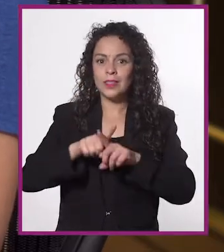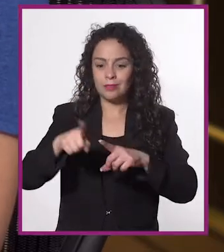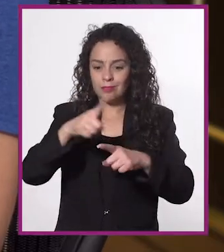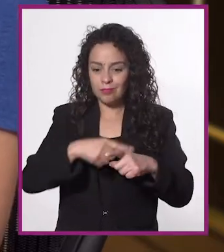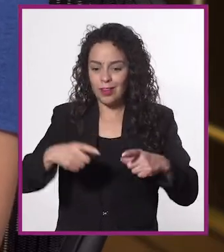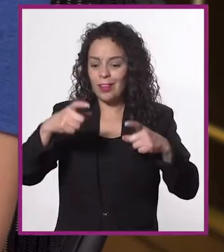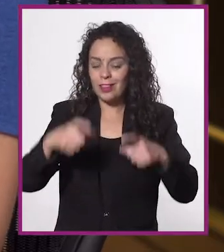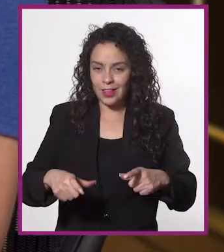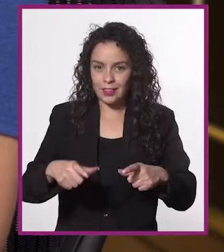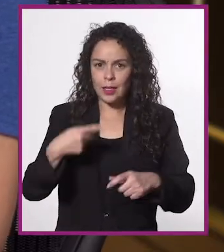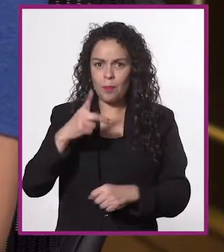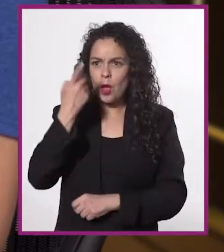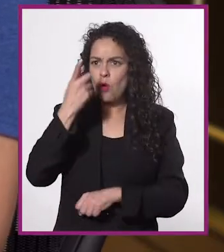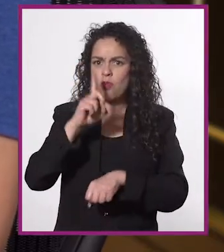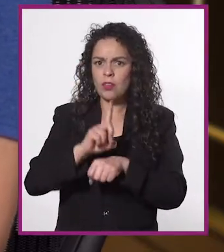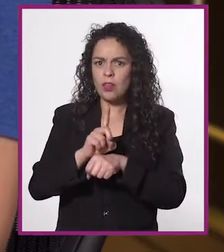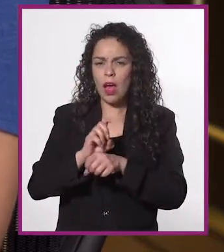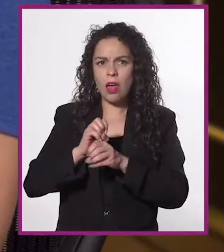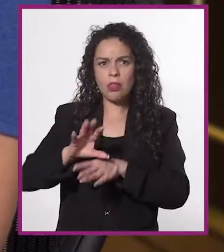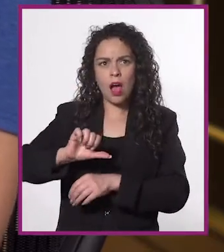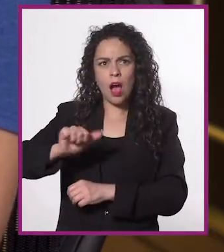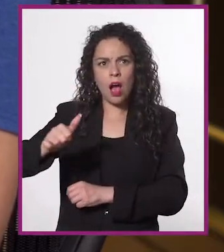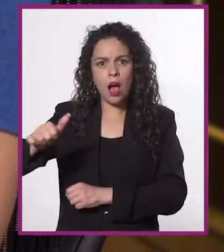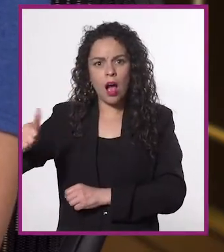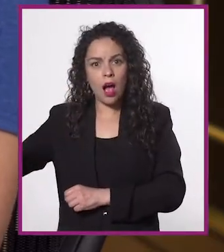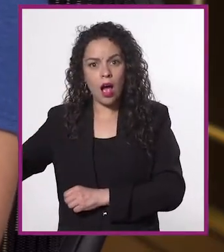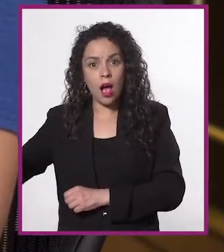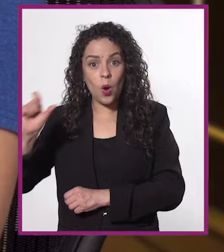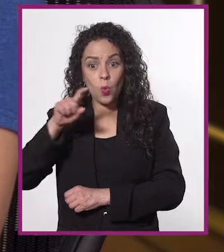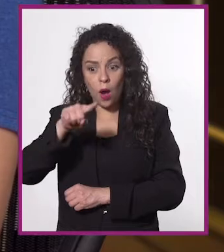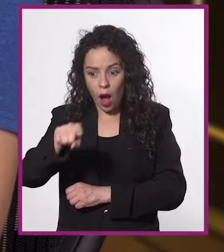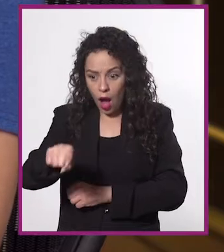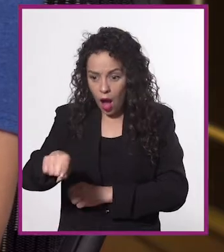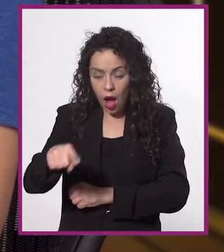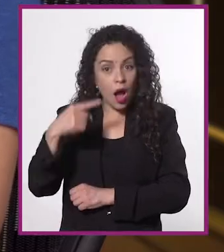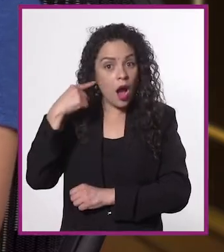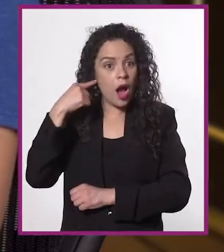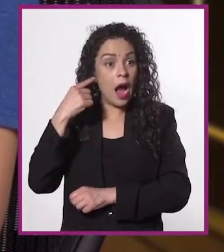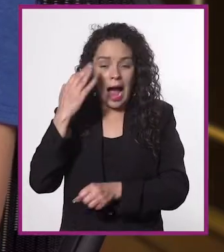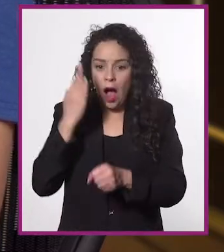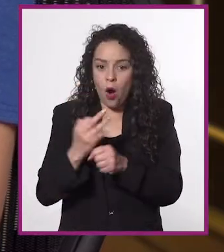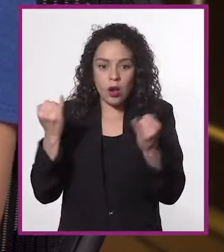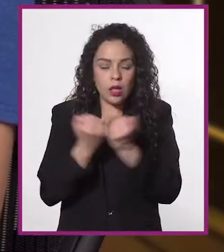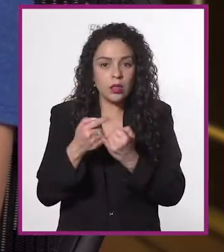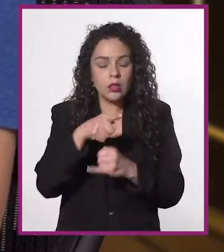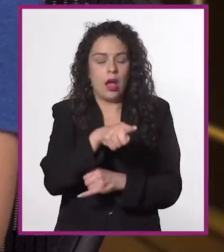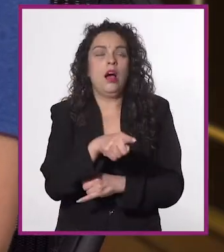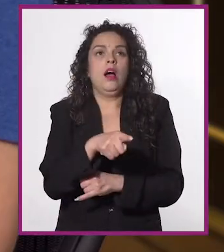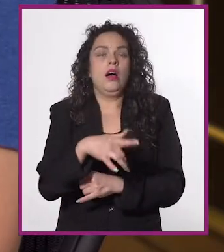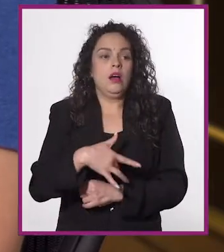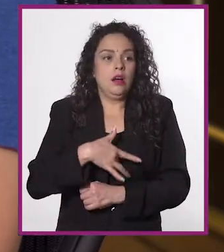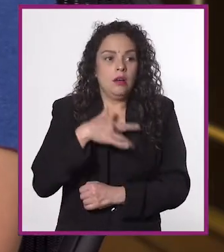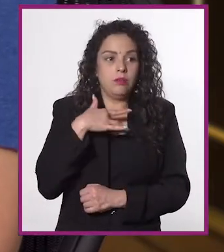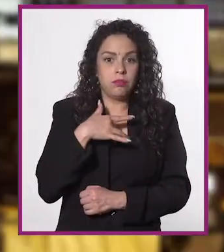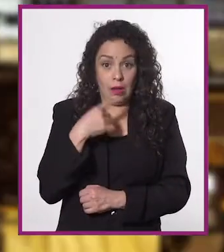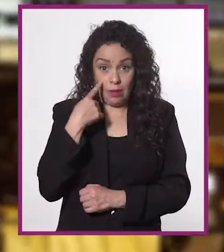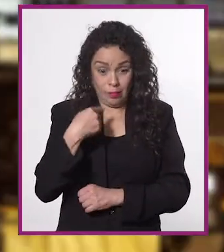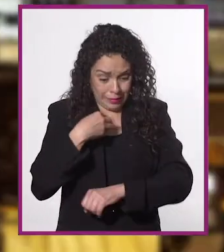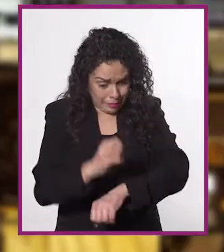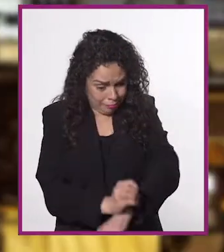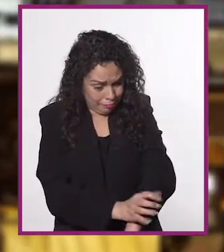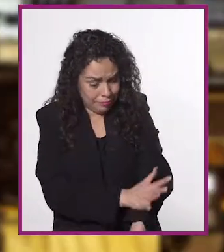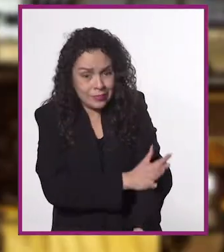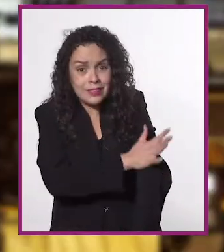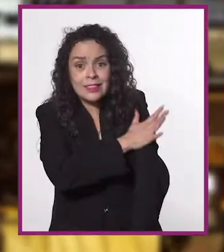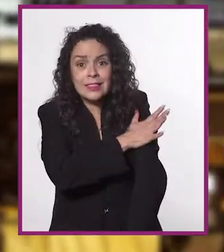del mismo lado del disco, pero un día dejaste las otras y cuando llegó esta, reaccionaste igual que ahorita. Mira, hasta